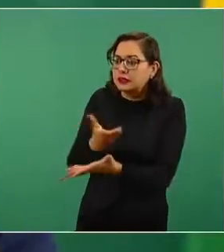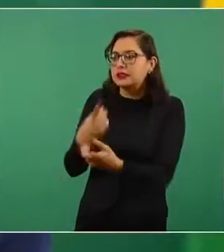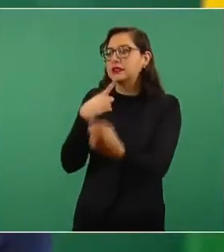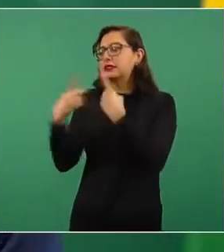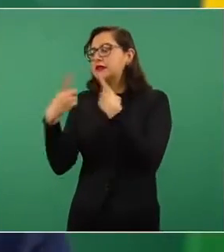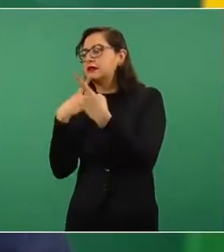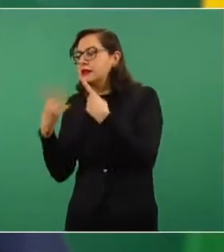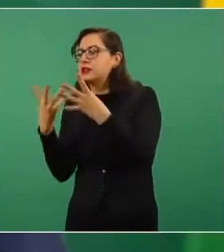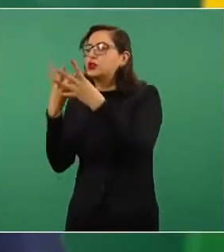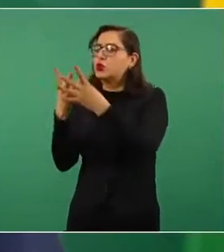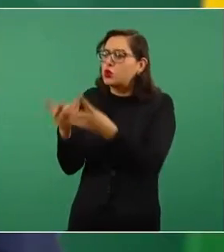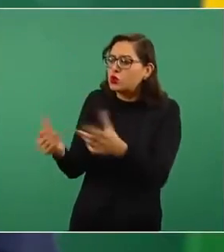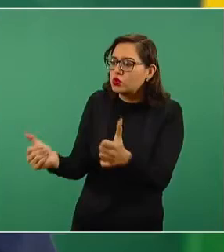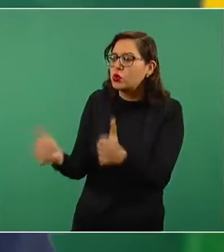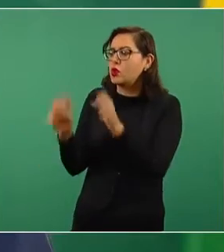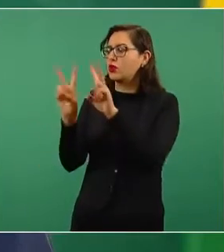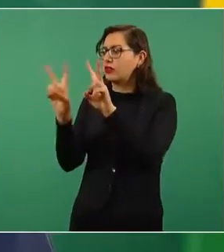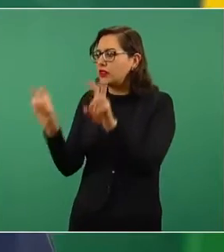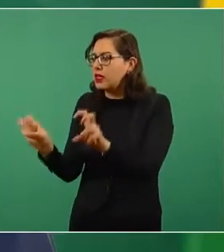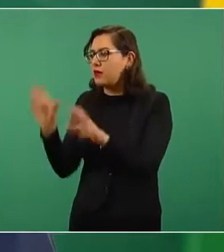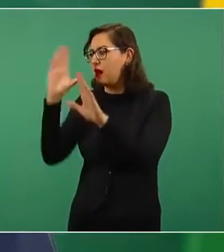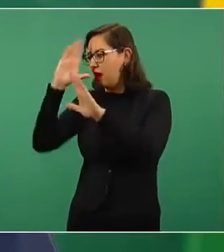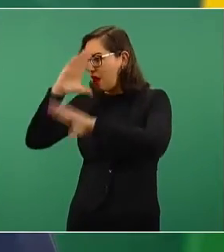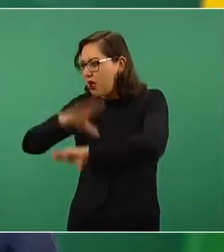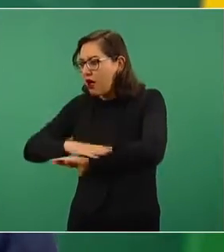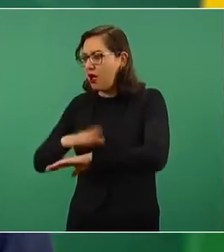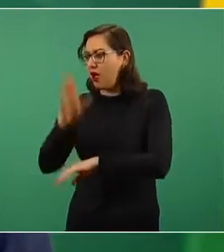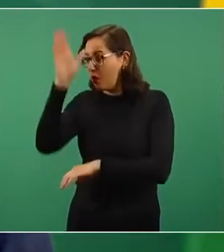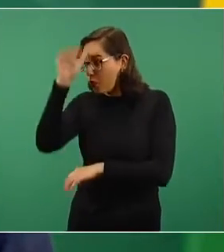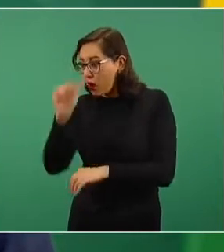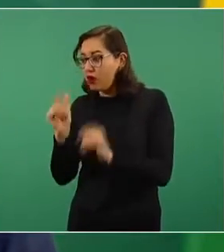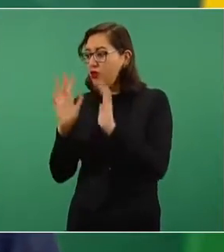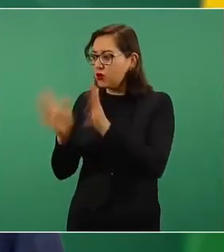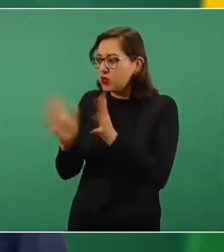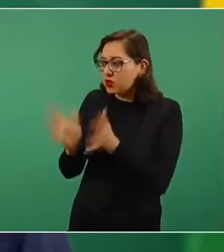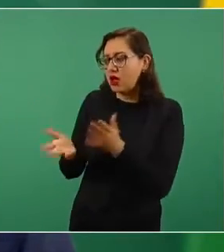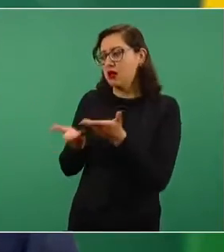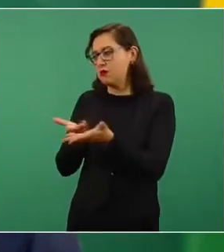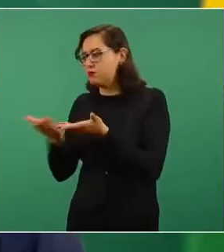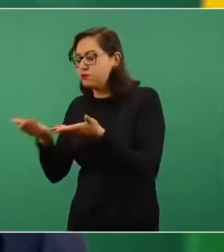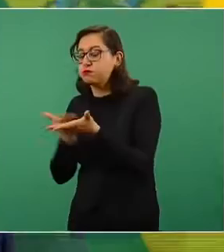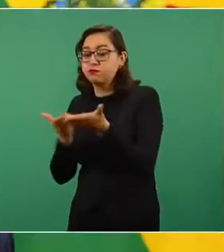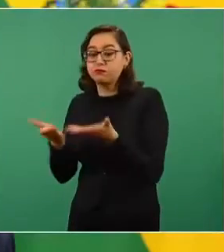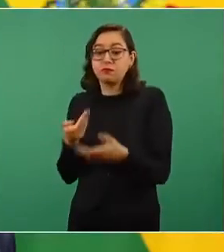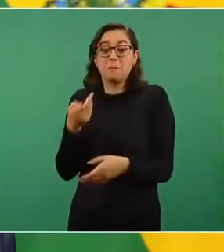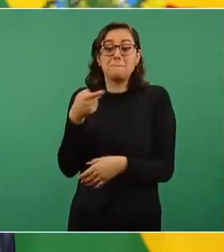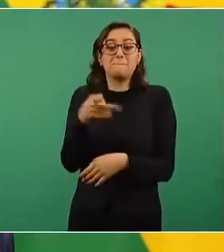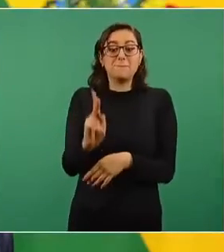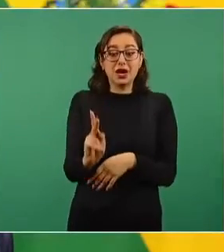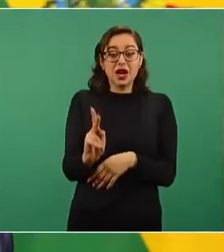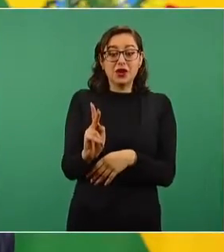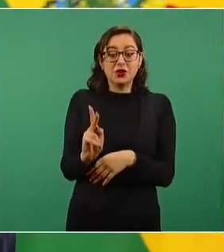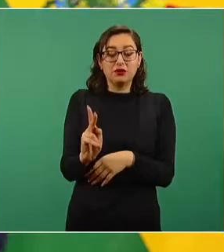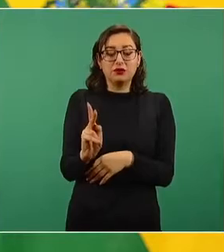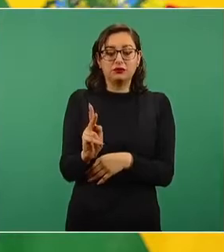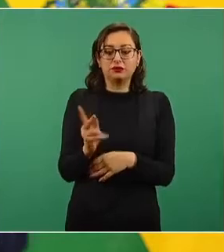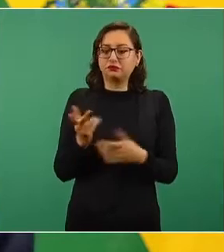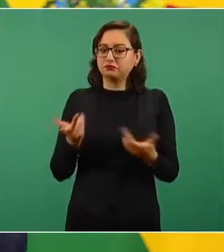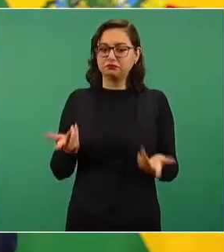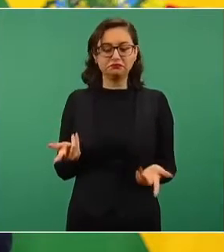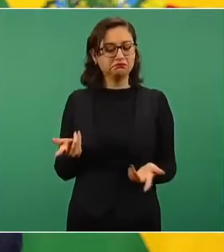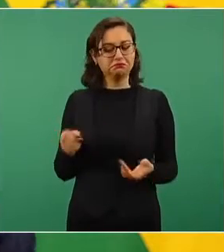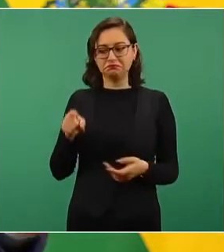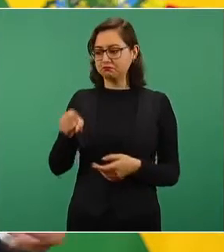para llegar a un acuerdo. Sin embargo, no